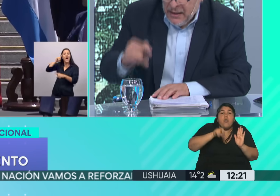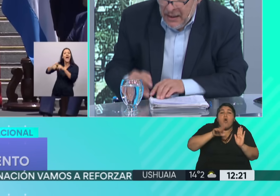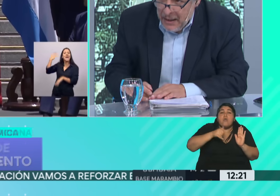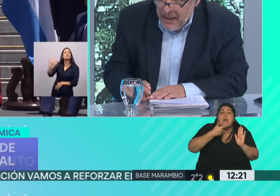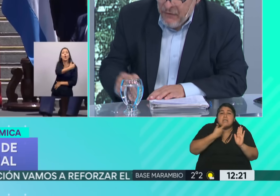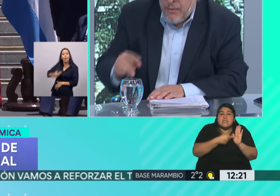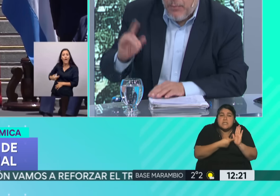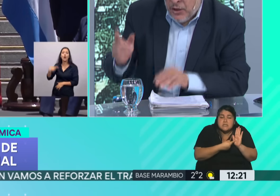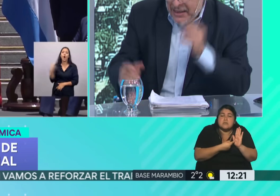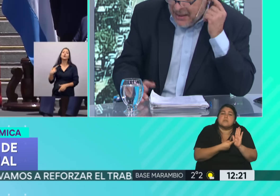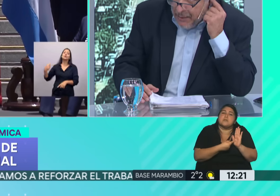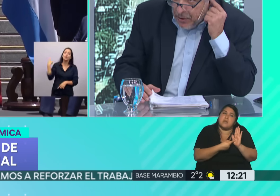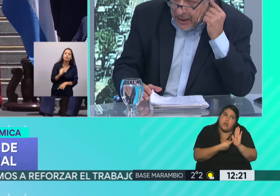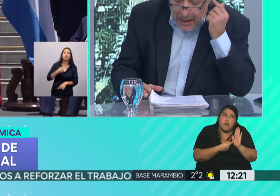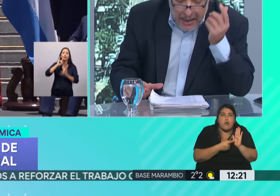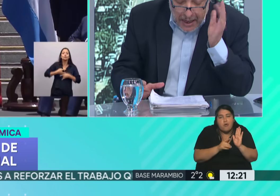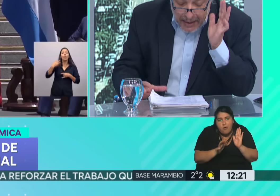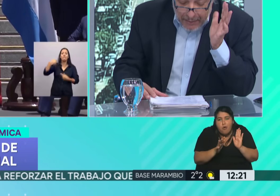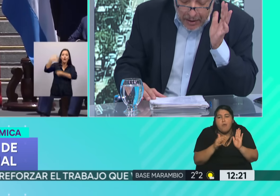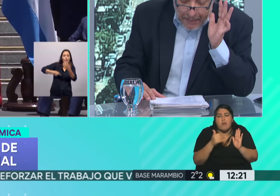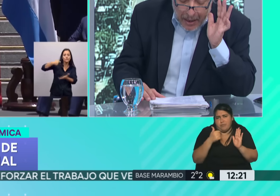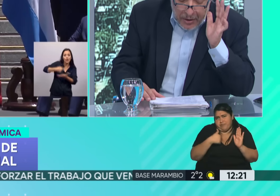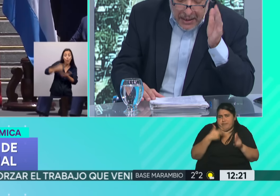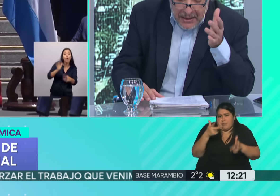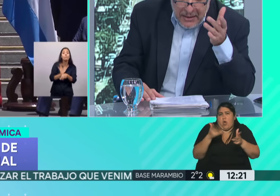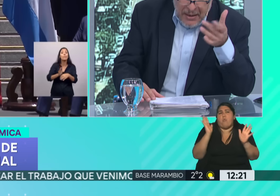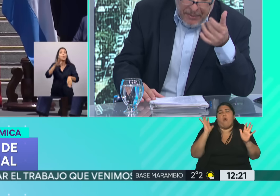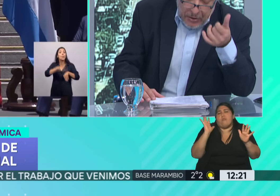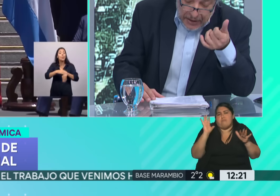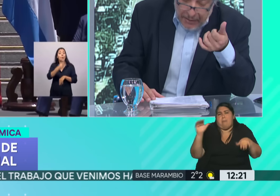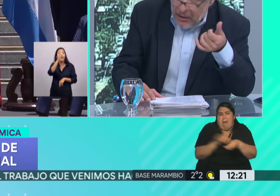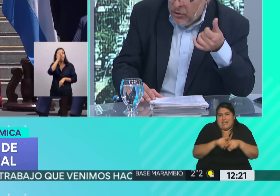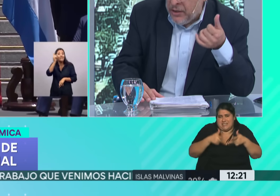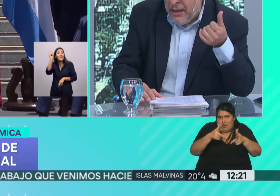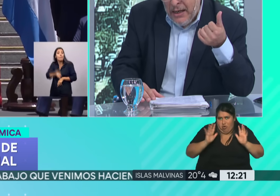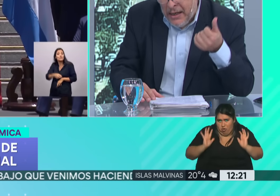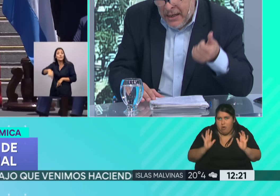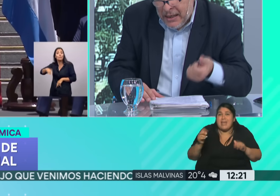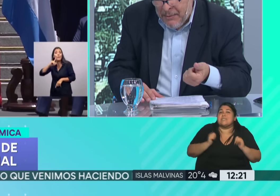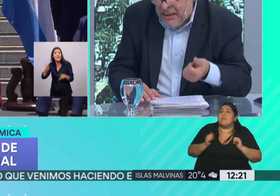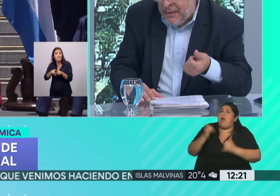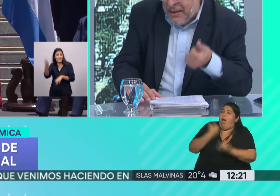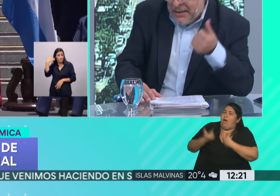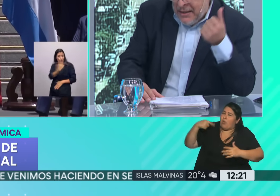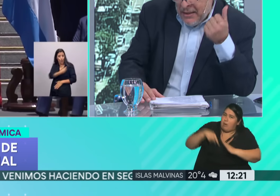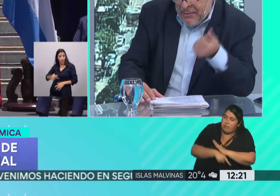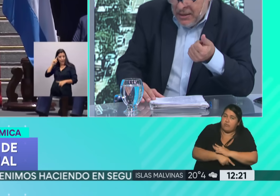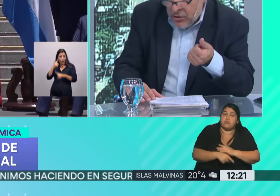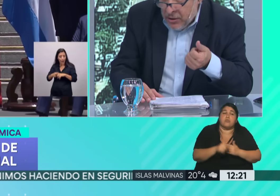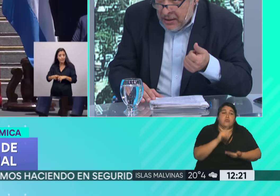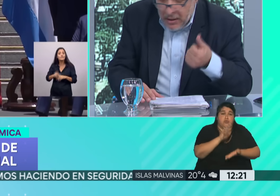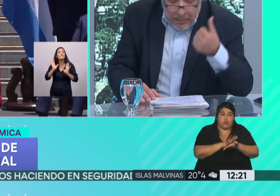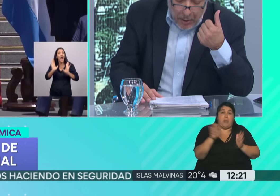más en forma potencial Porque habría que ver esperar los detalles pero se está hablando del régimen de